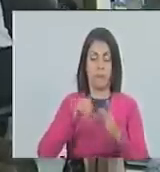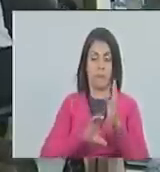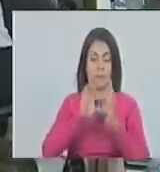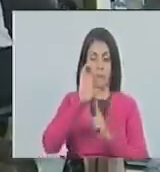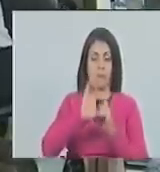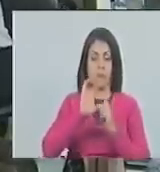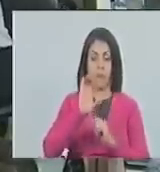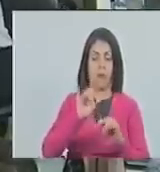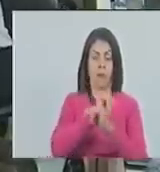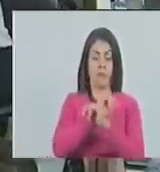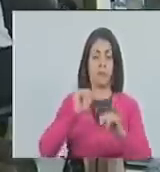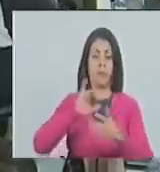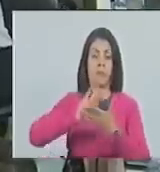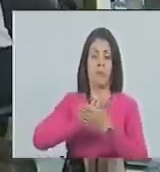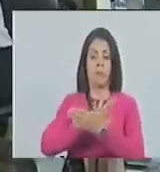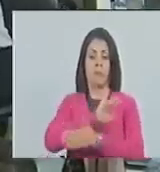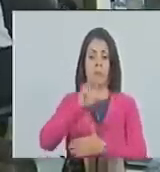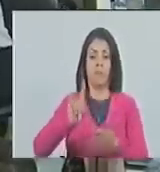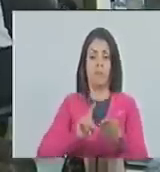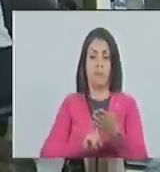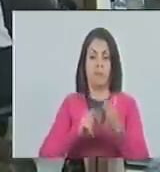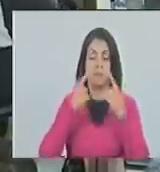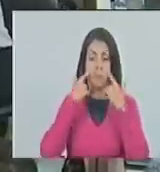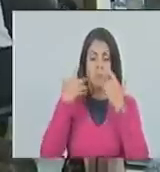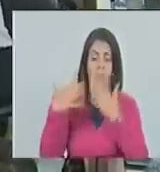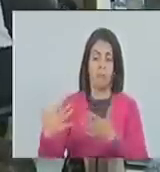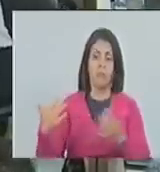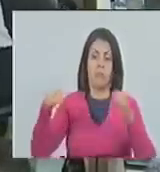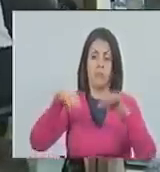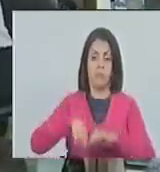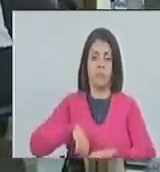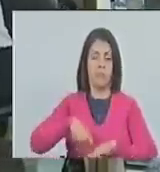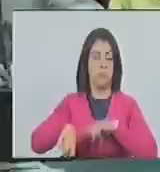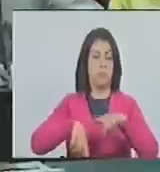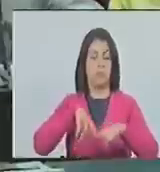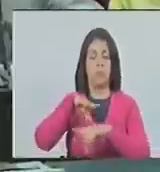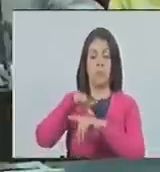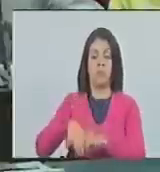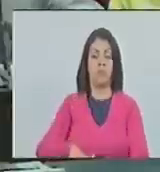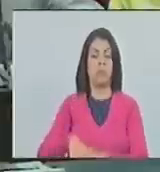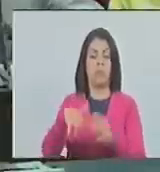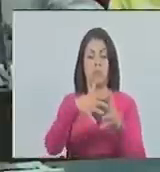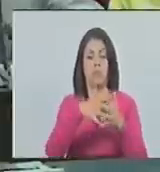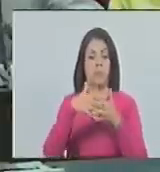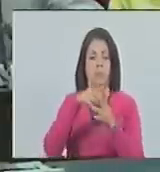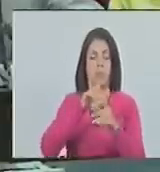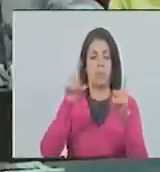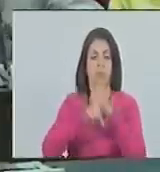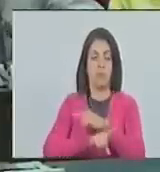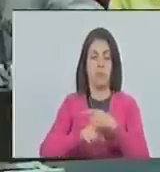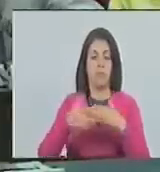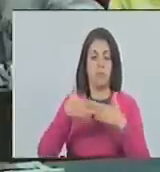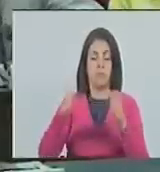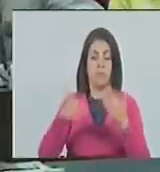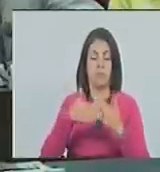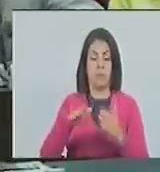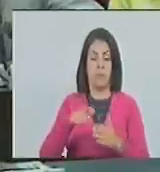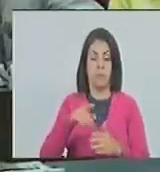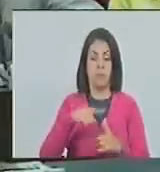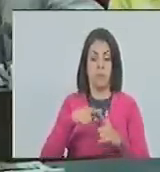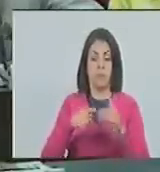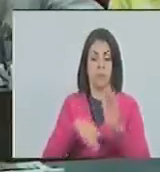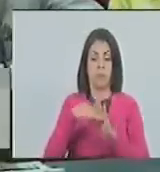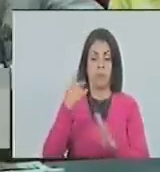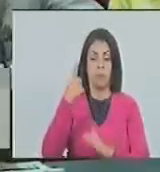en síntesis, acabó por convertirse en un despotismo. Las élites sustituyeron al pueblo en primer